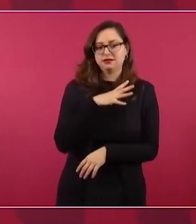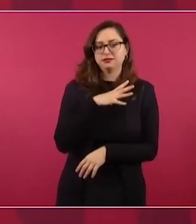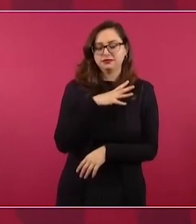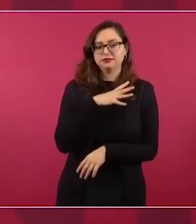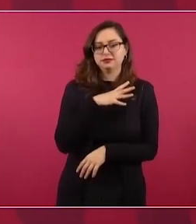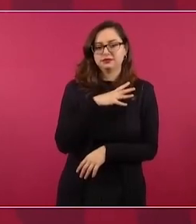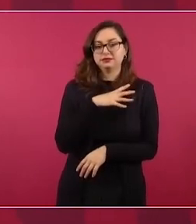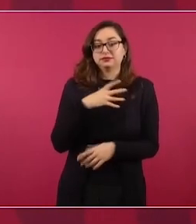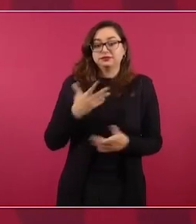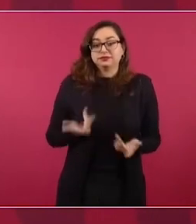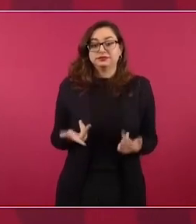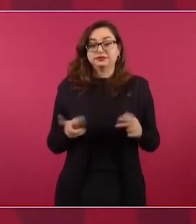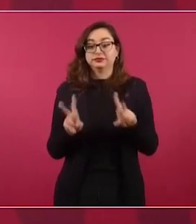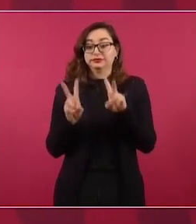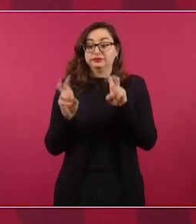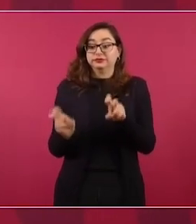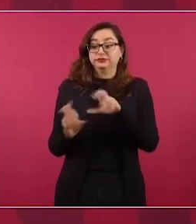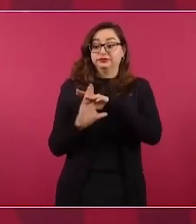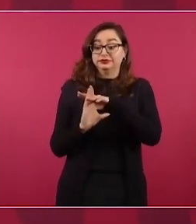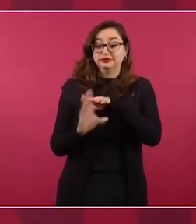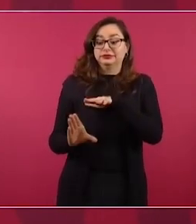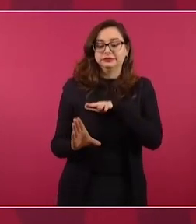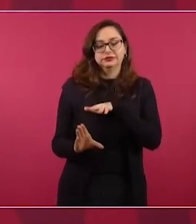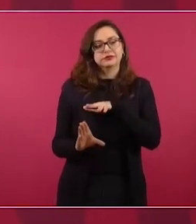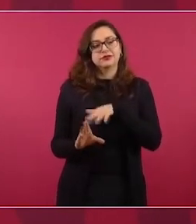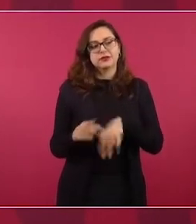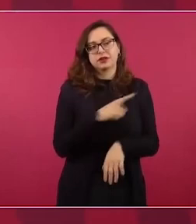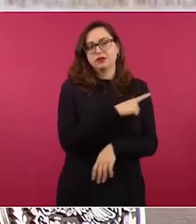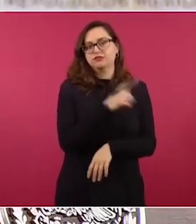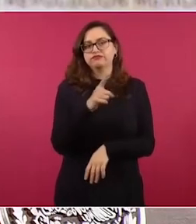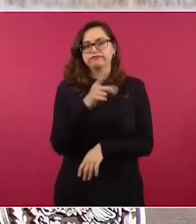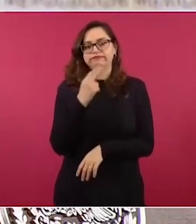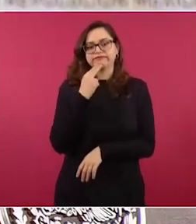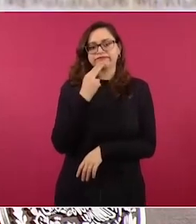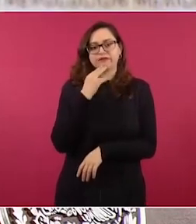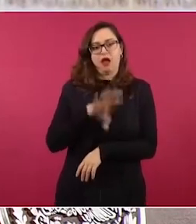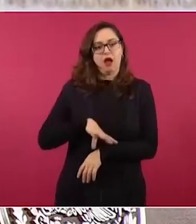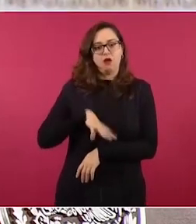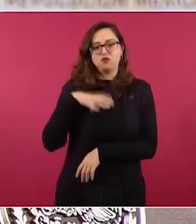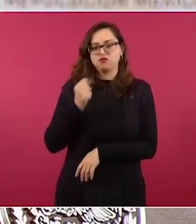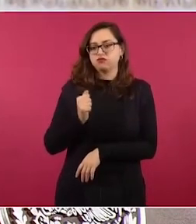Entonces, el tema migratorio lo usan.